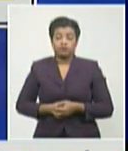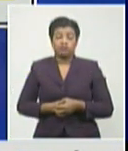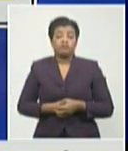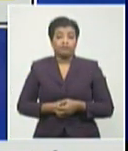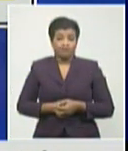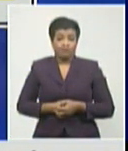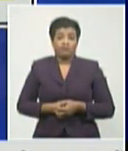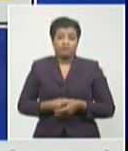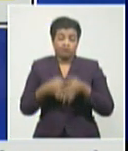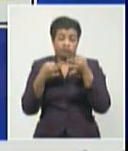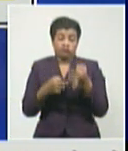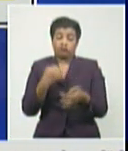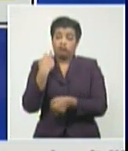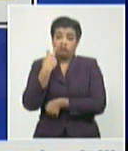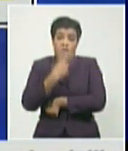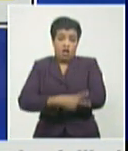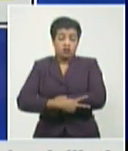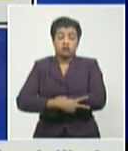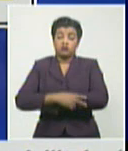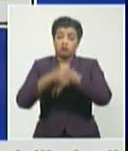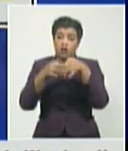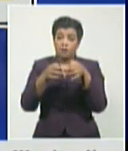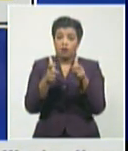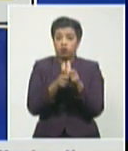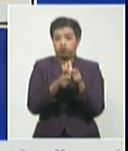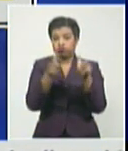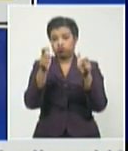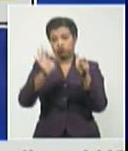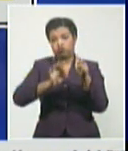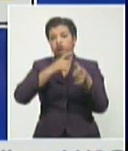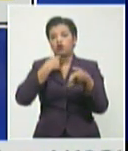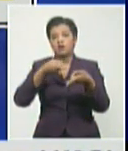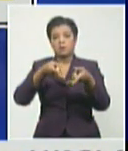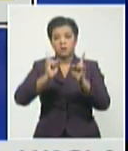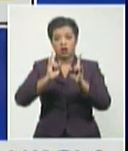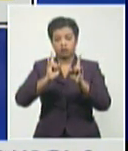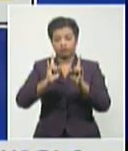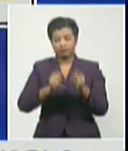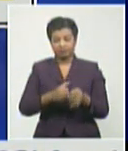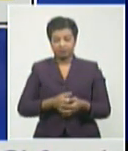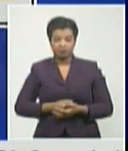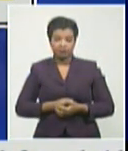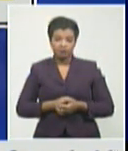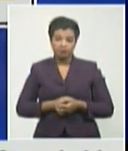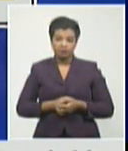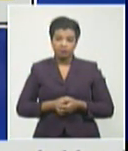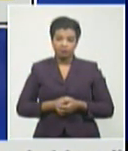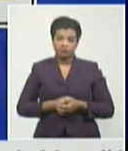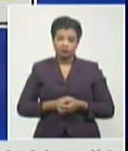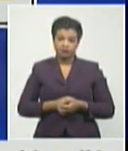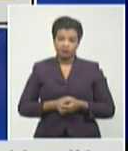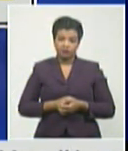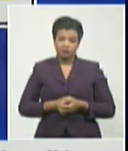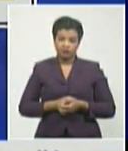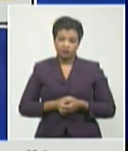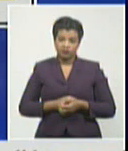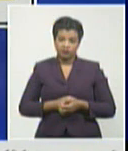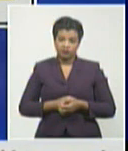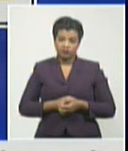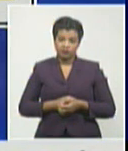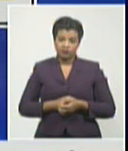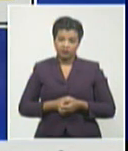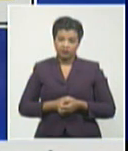que han tenido una letalidad más alta de esta enfermedad y